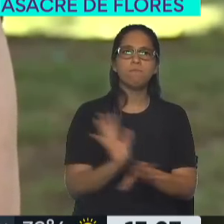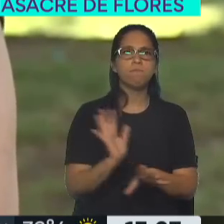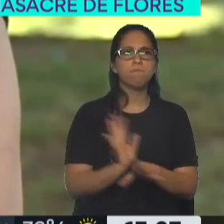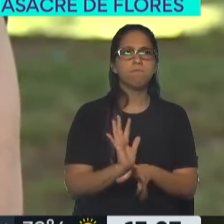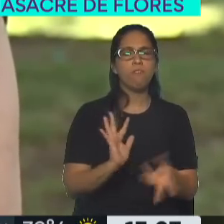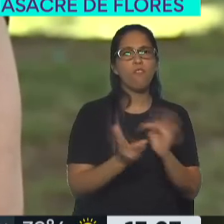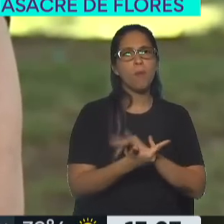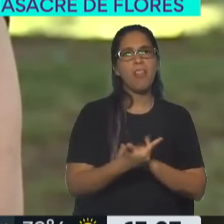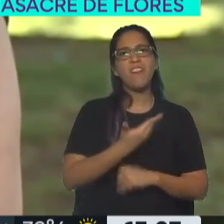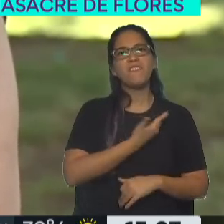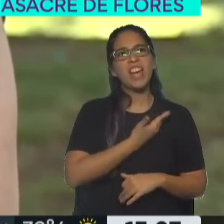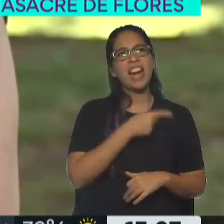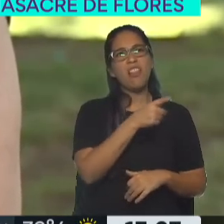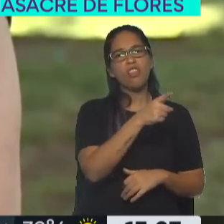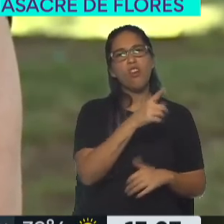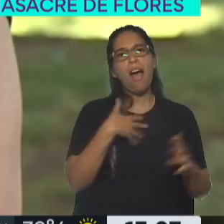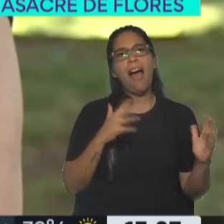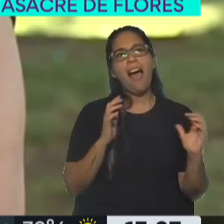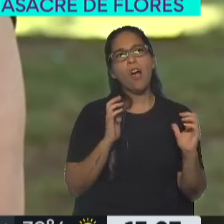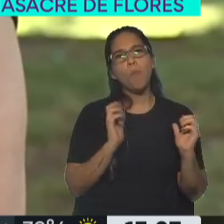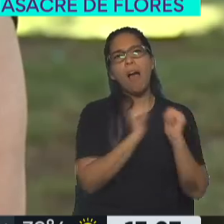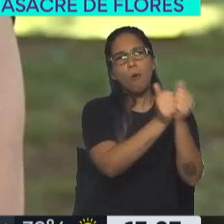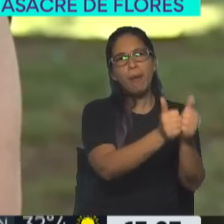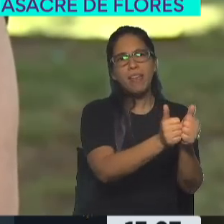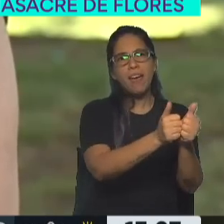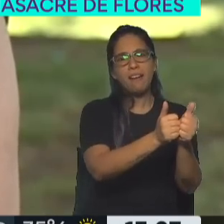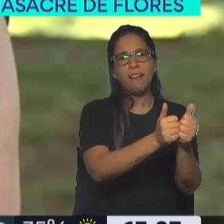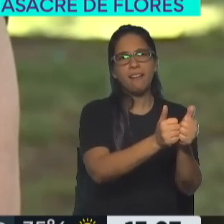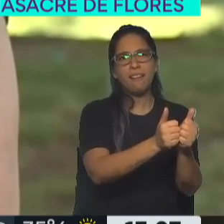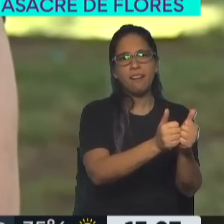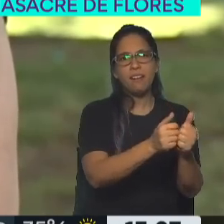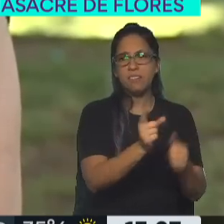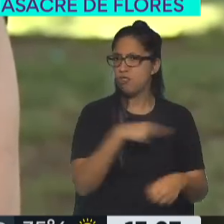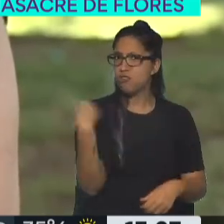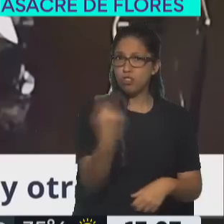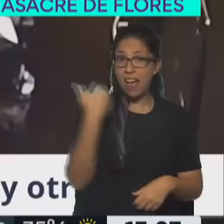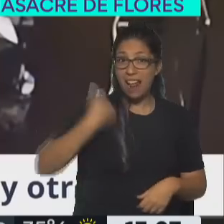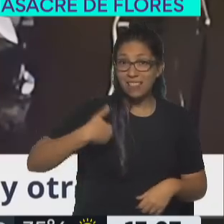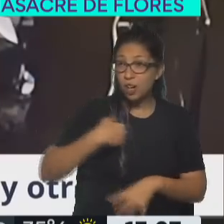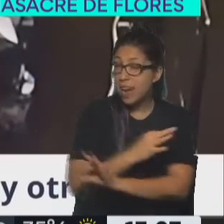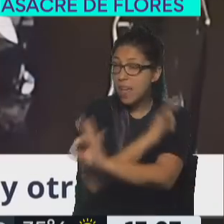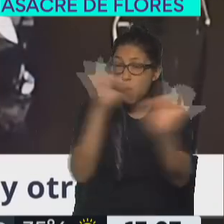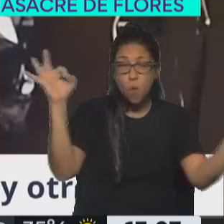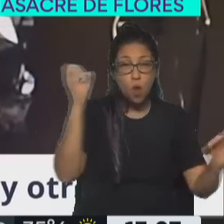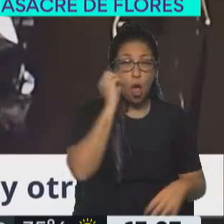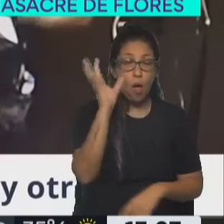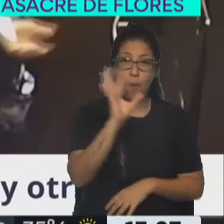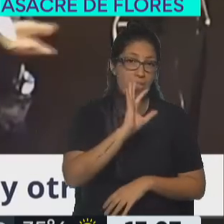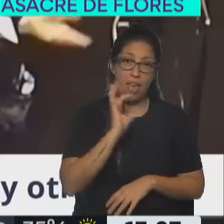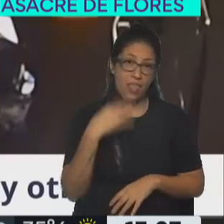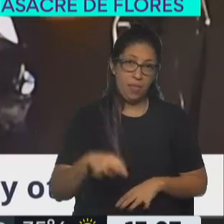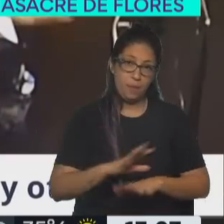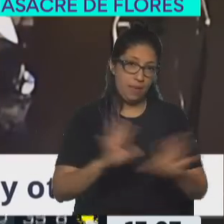¿no?, a Fernando en ese recuerdo y en lo que ninguno de los argentinos debemos olvidar. Ahora, yo particularmente te digo